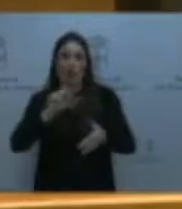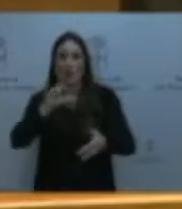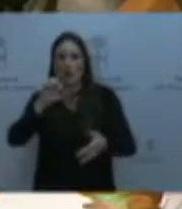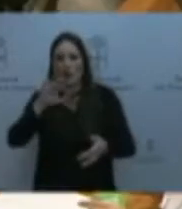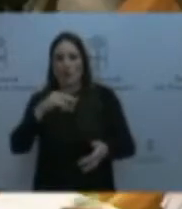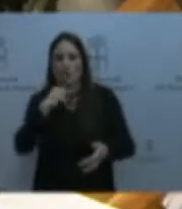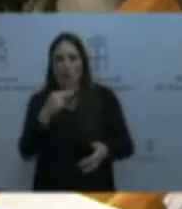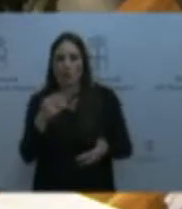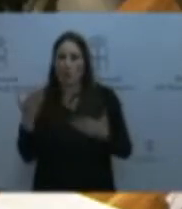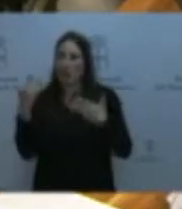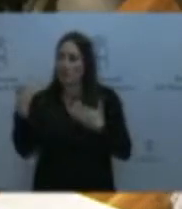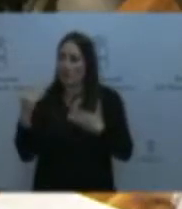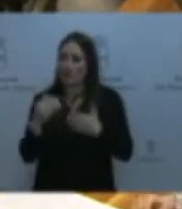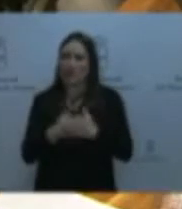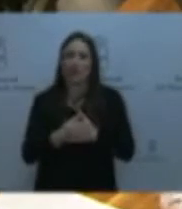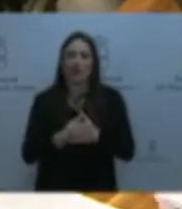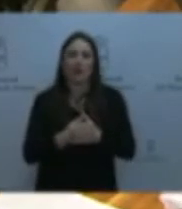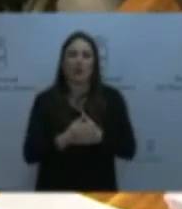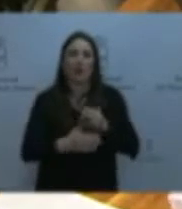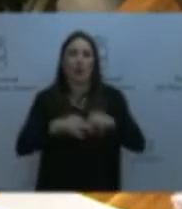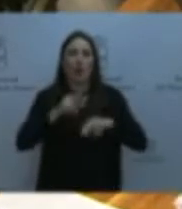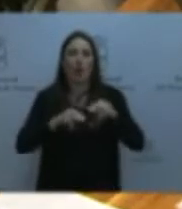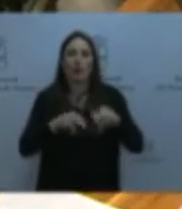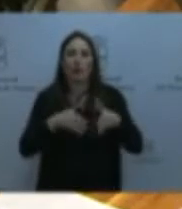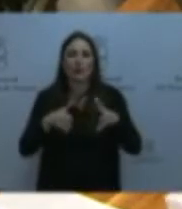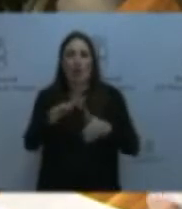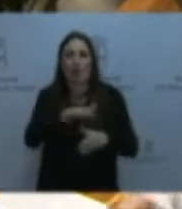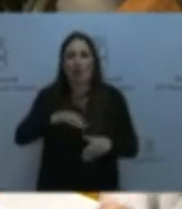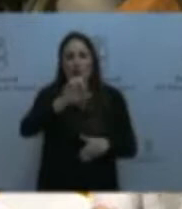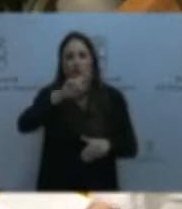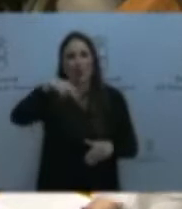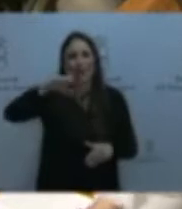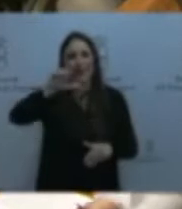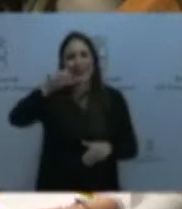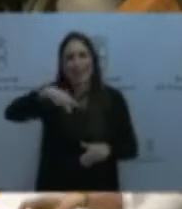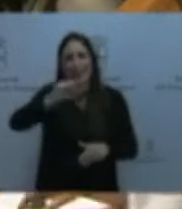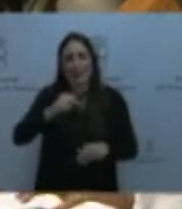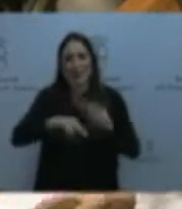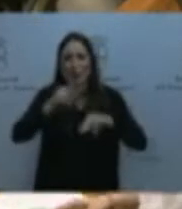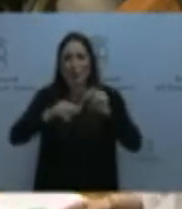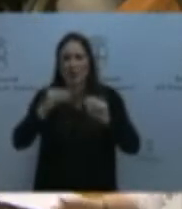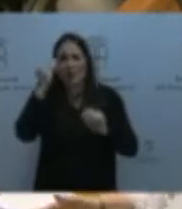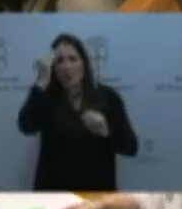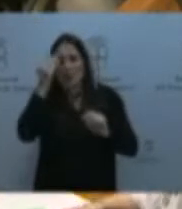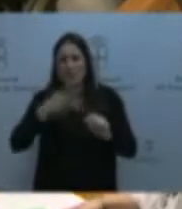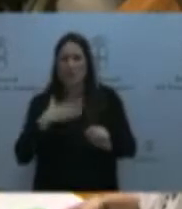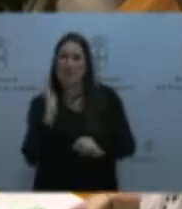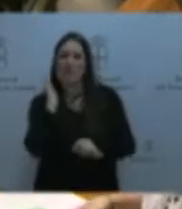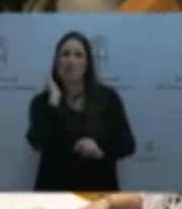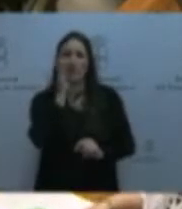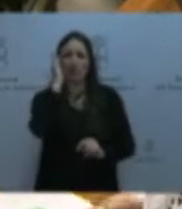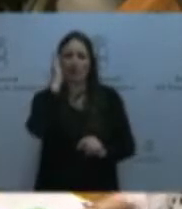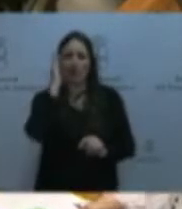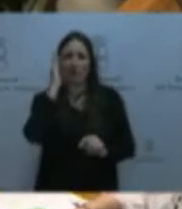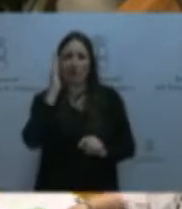Gracias, señor presidente. ¿Considera que las obras del Narcea en la zona de Cornellana pueden ocasionar algún perjuicio para la población de salmones en